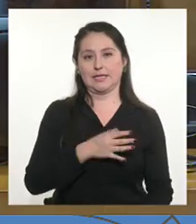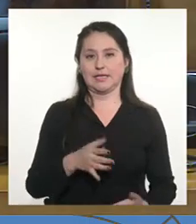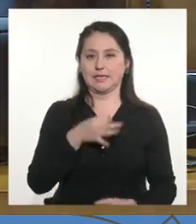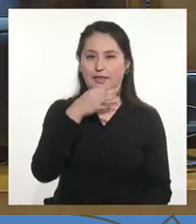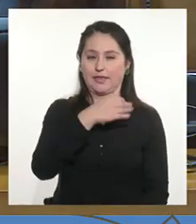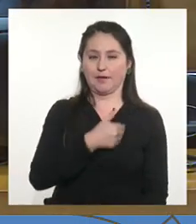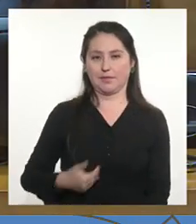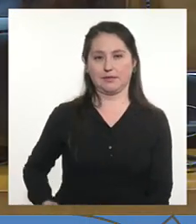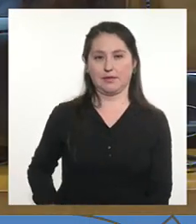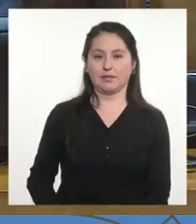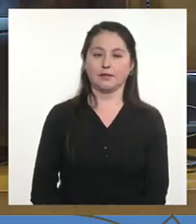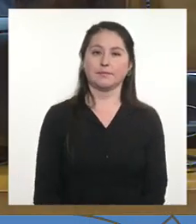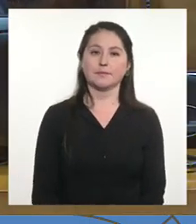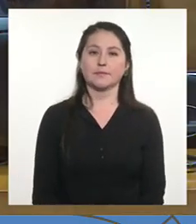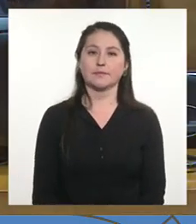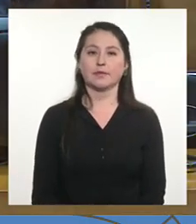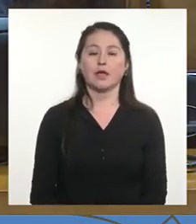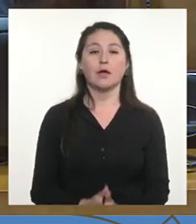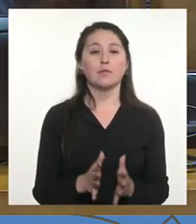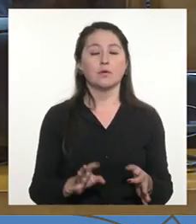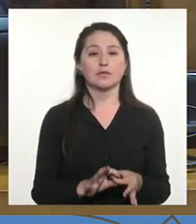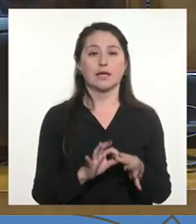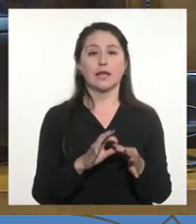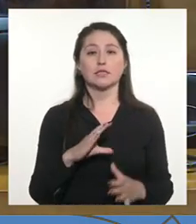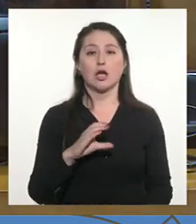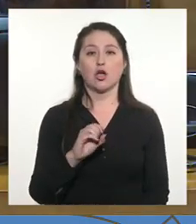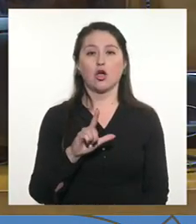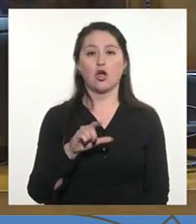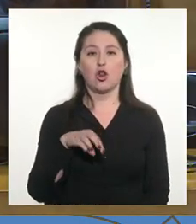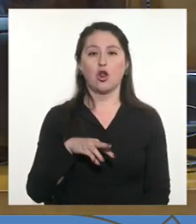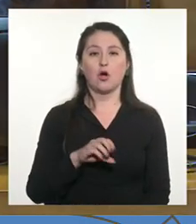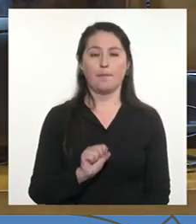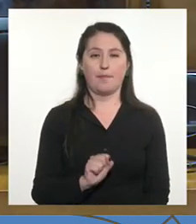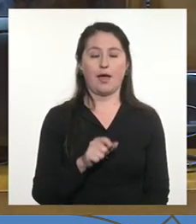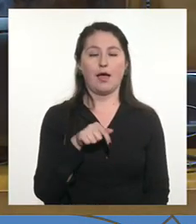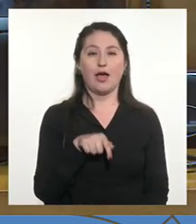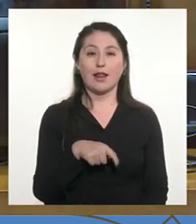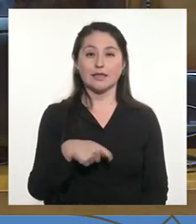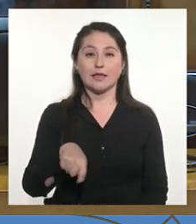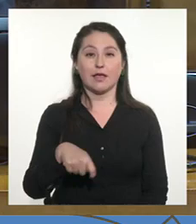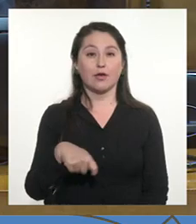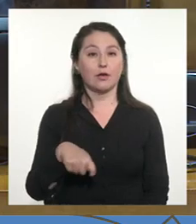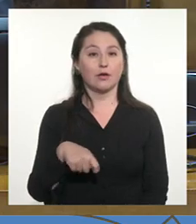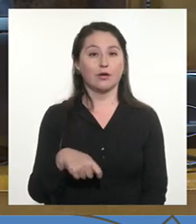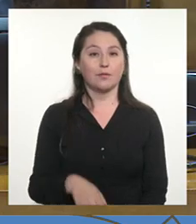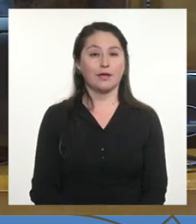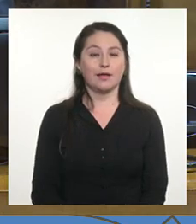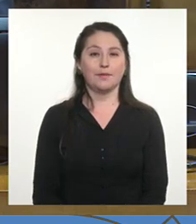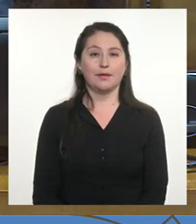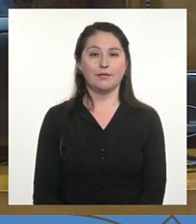presente si eres el senador coloma senador josé miguel durán a tiene la palabra